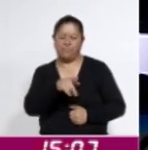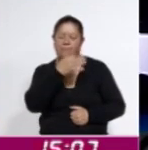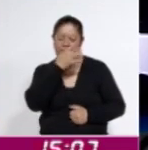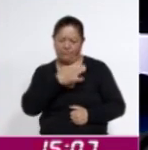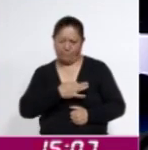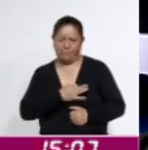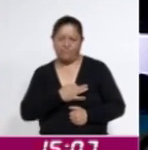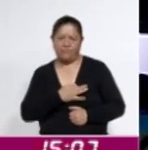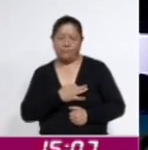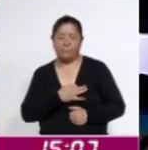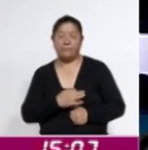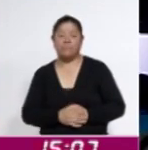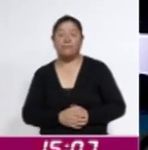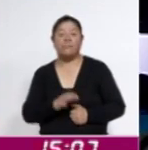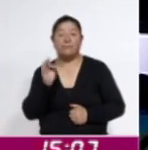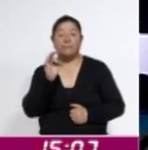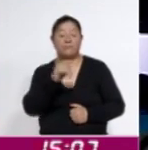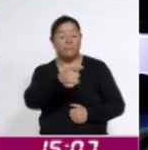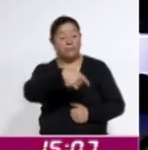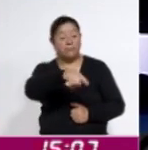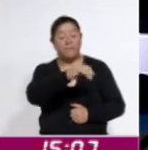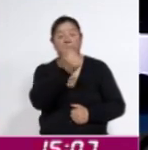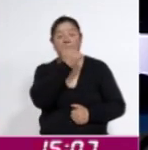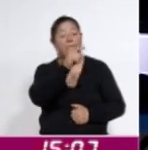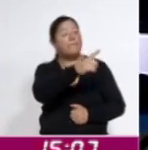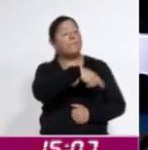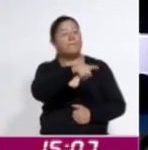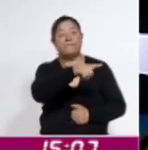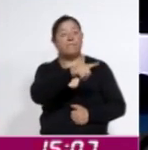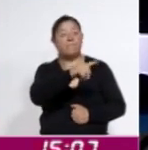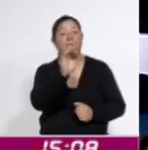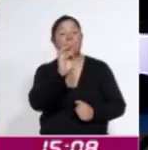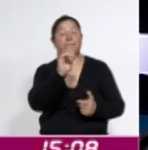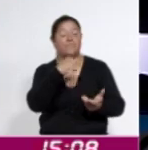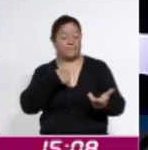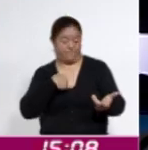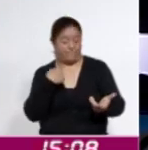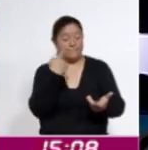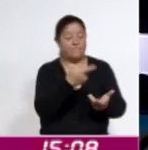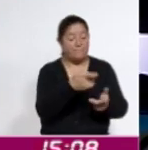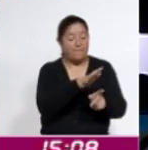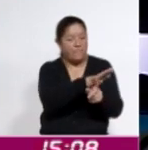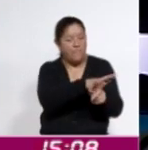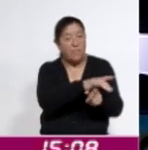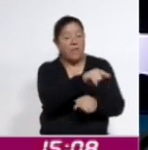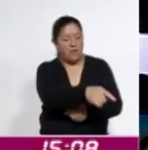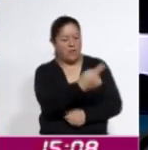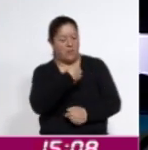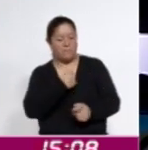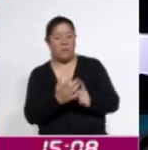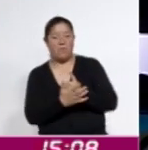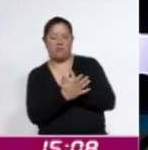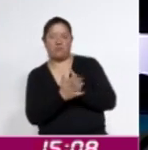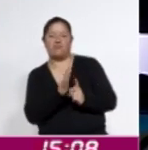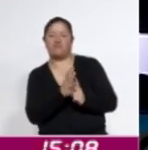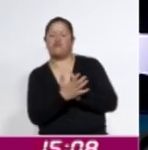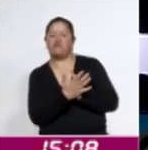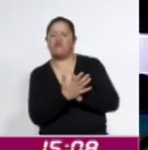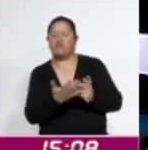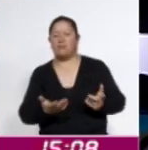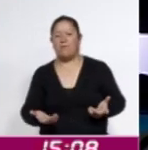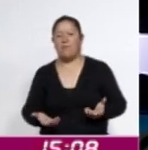situación, porque no solo puede ser entre alumnos, también puede ser entre docente, alumno, que pueda ser ahí una agresión, ya como dicen, ya lo